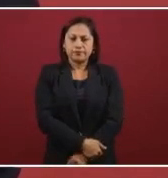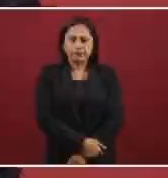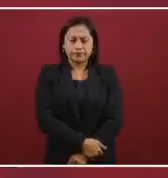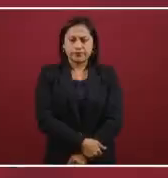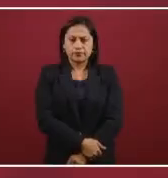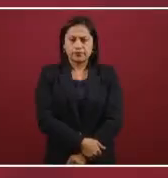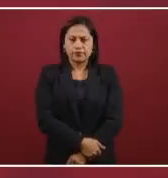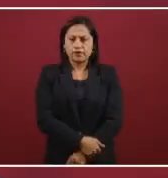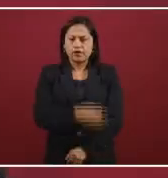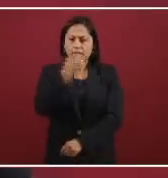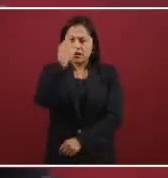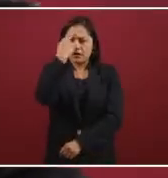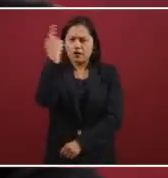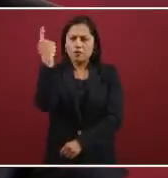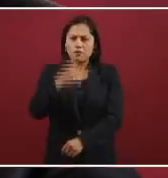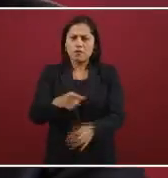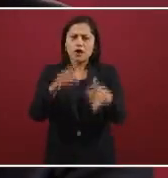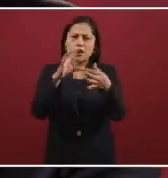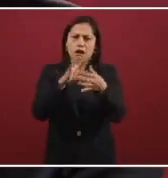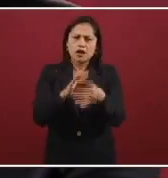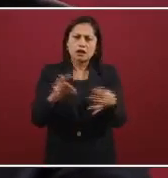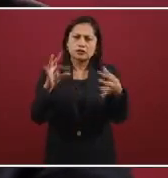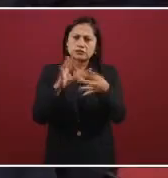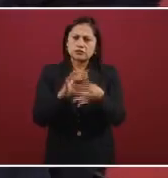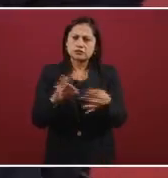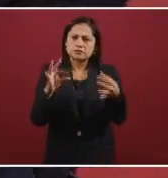expresando nuestra queja